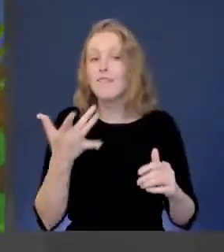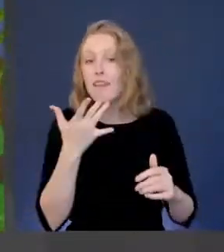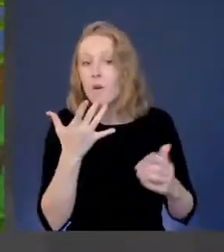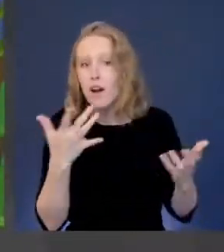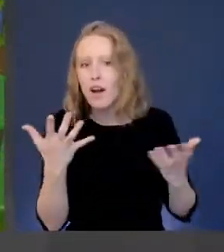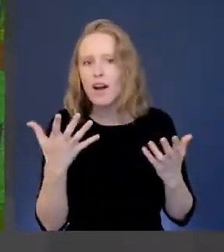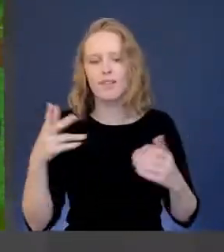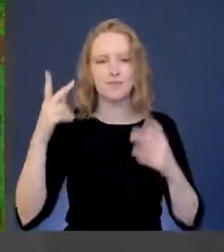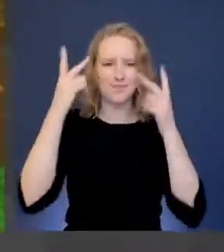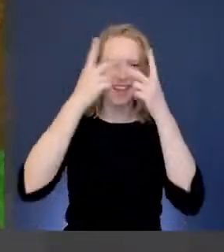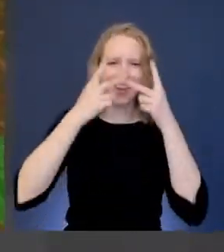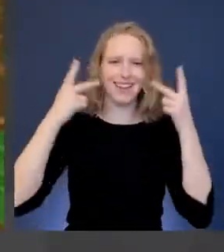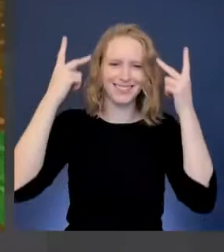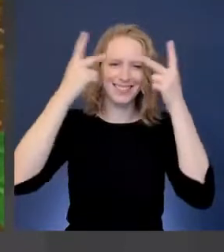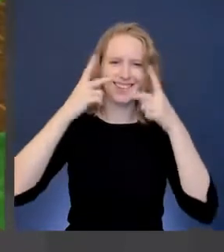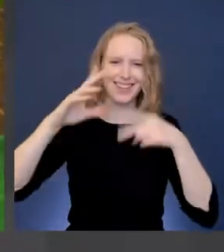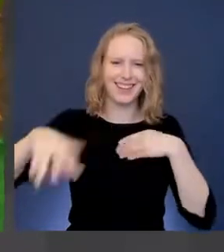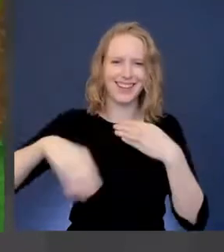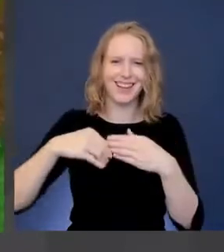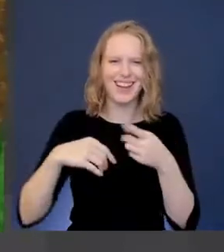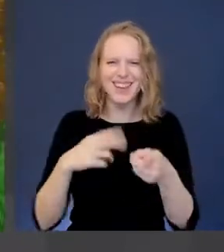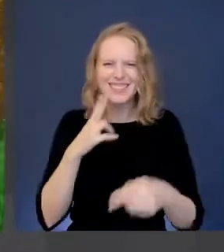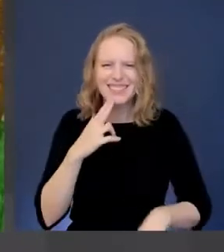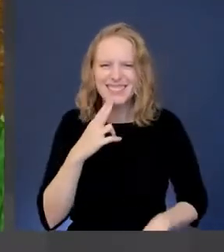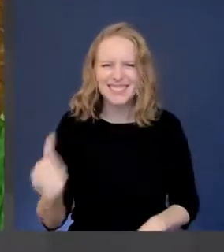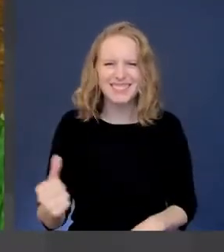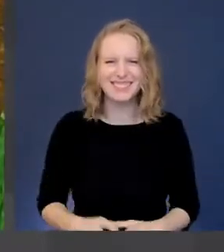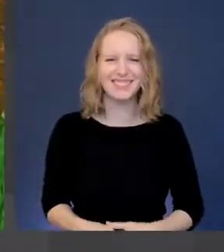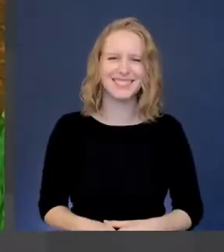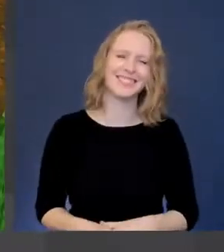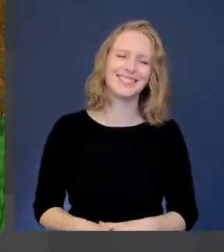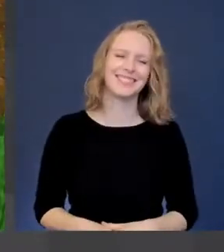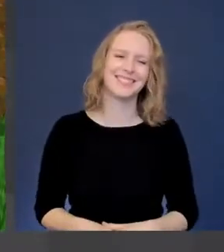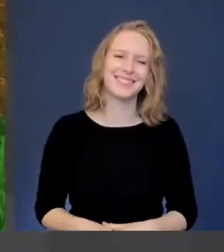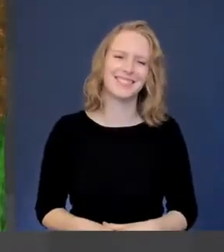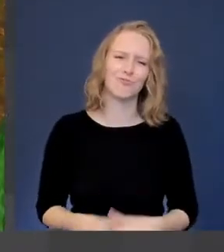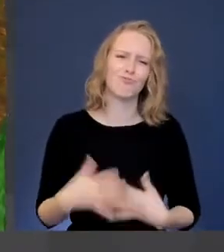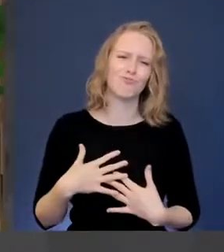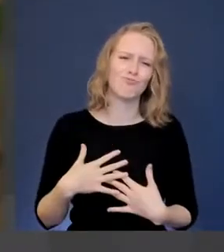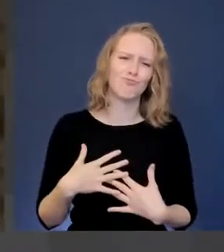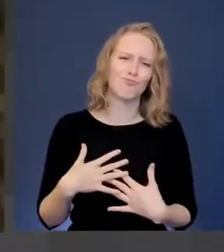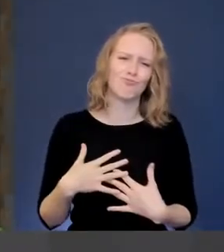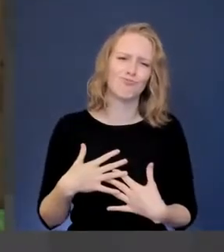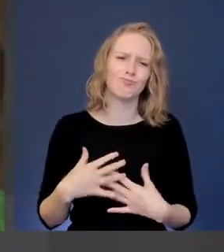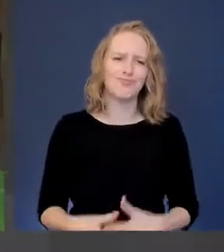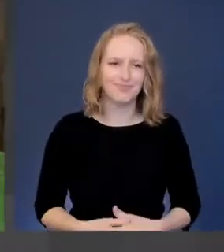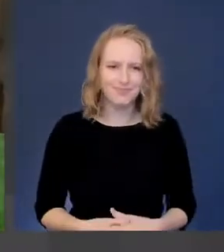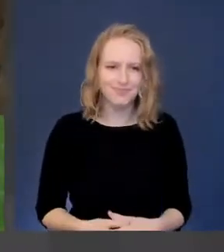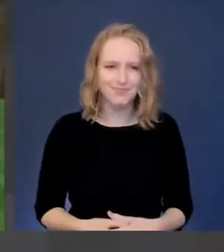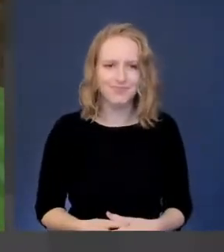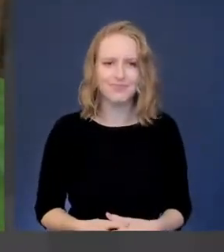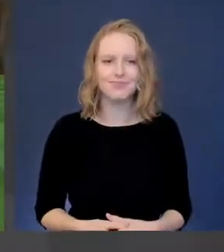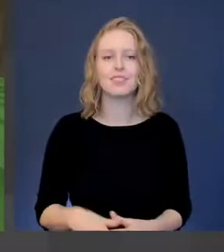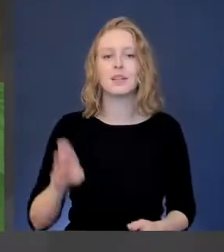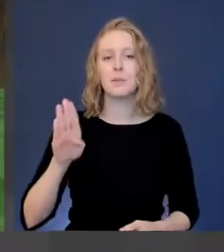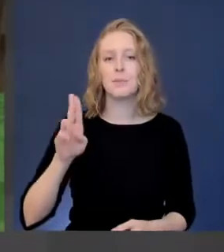los pandas. ¿A poco no son hermosos? La actualización Abejas